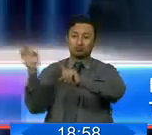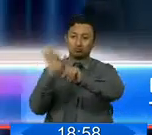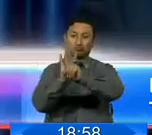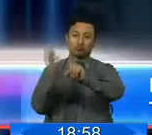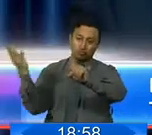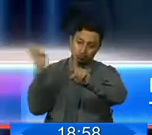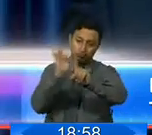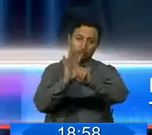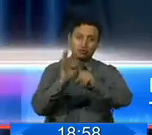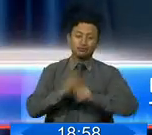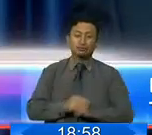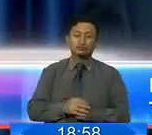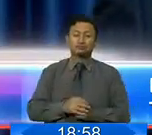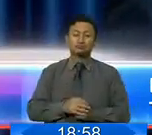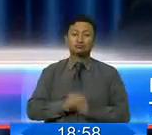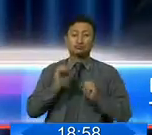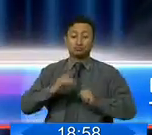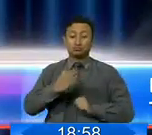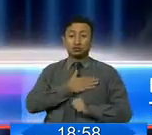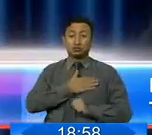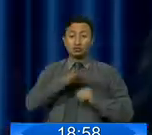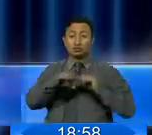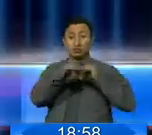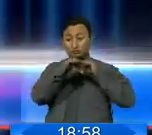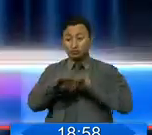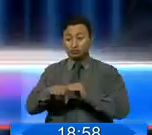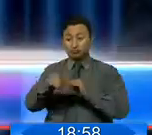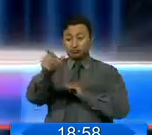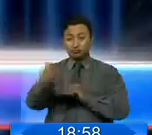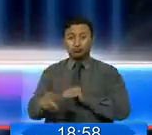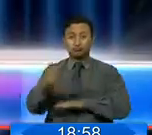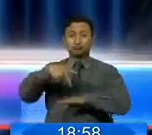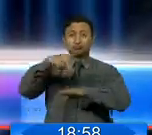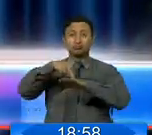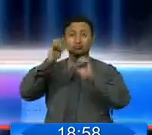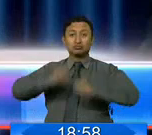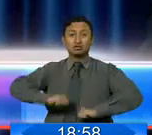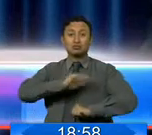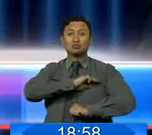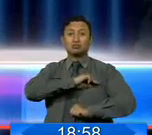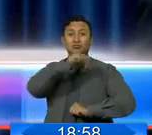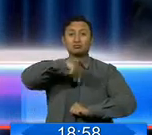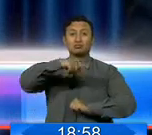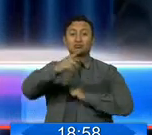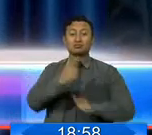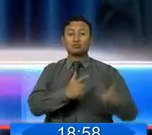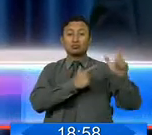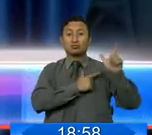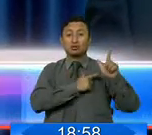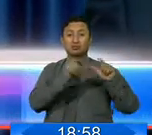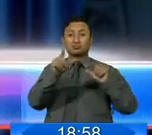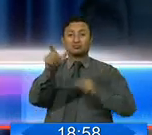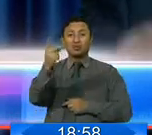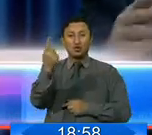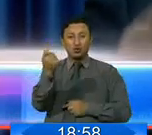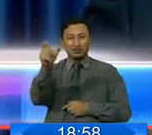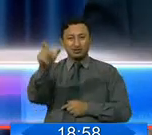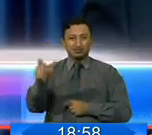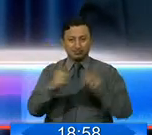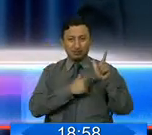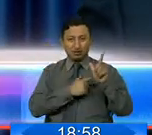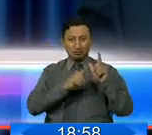Tendrá no solamente el respaldo profesional y también el respaldo moral de la institución militar. Y por